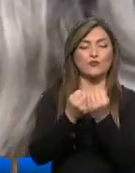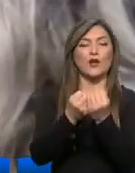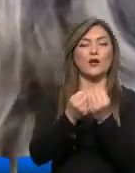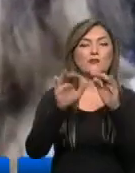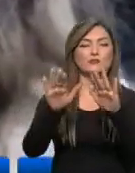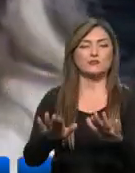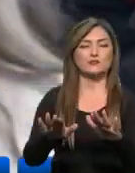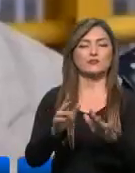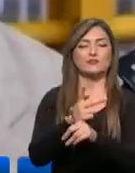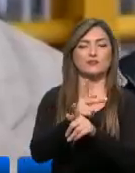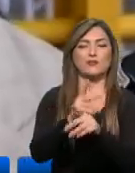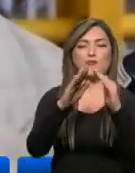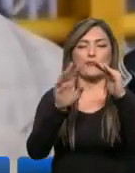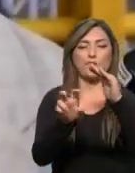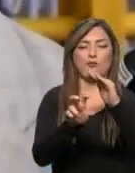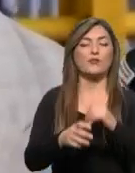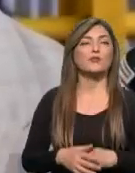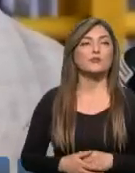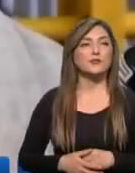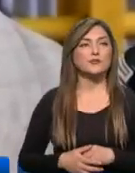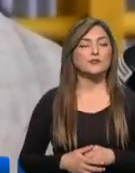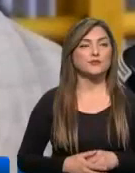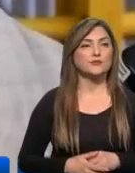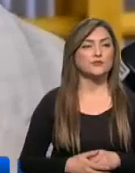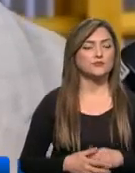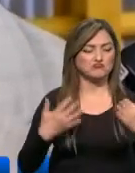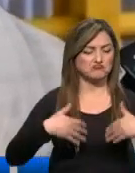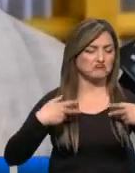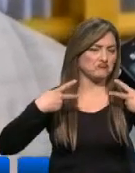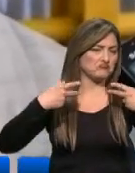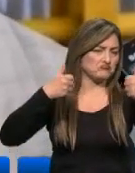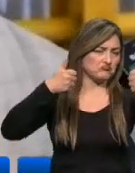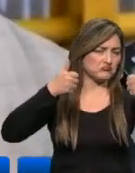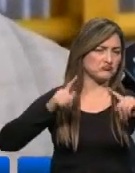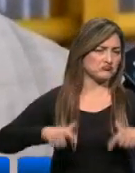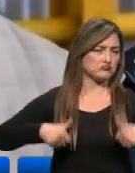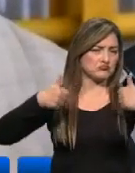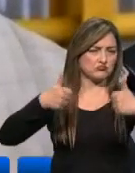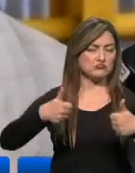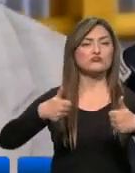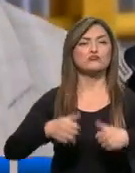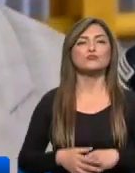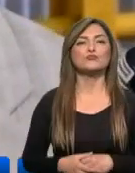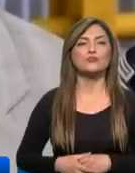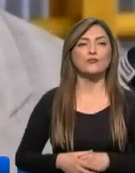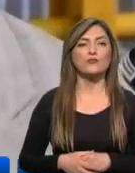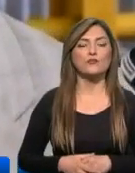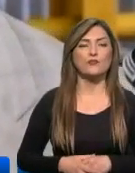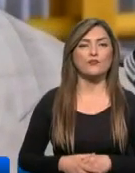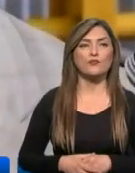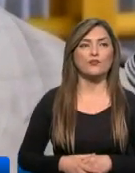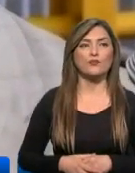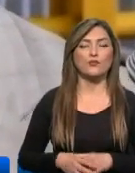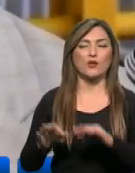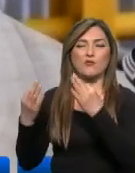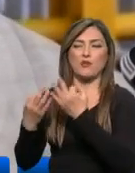autoridades ecuatorianas. El menor de edad fue encontrado en condiciones estables, condiciones de salud físicas muy buenas. Por un tema